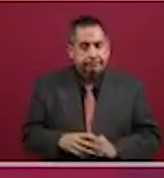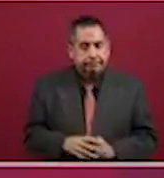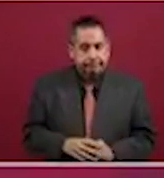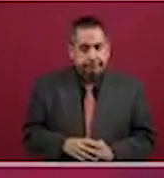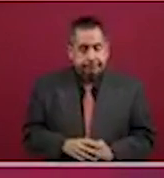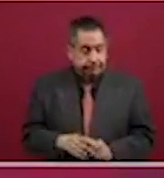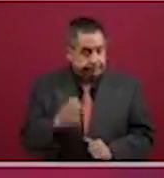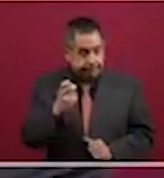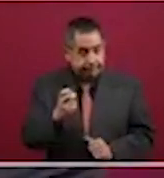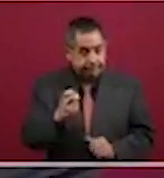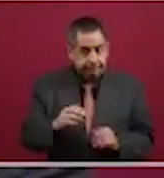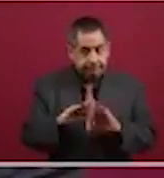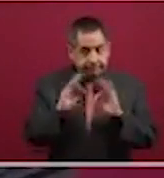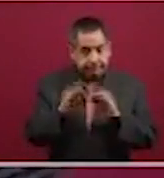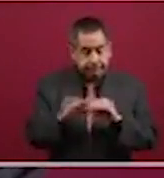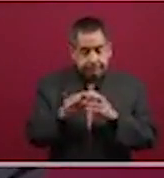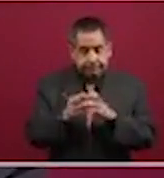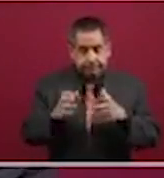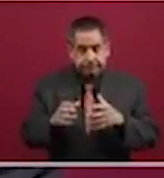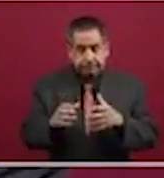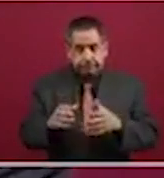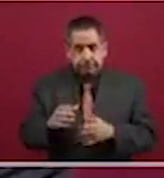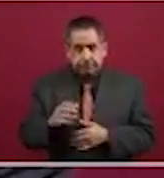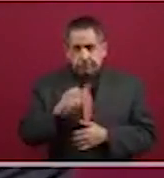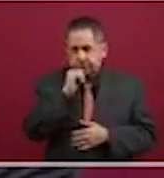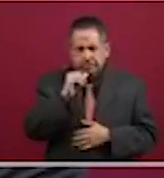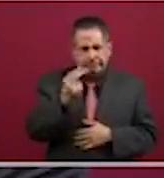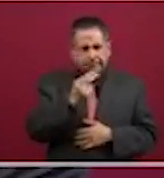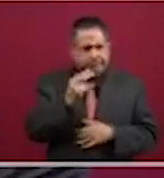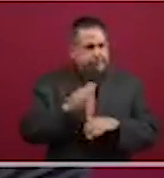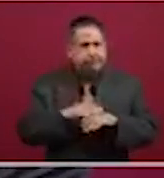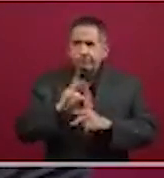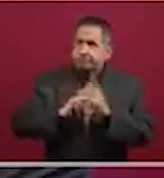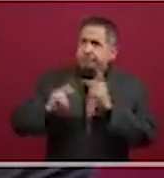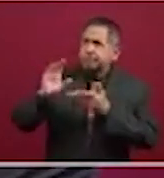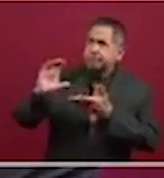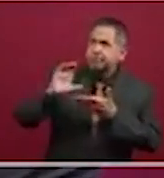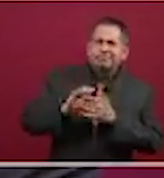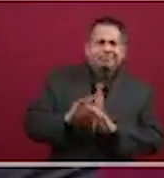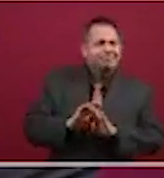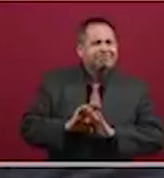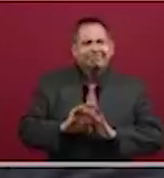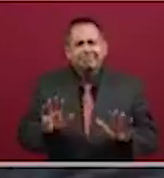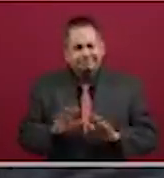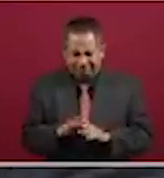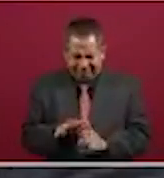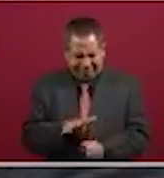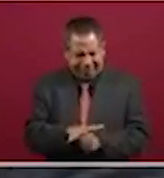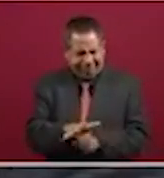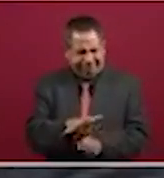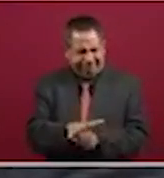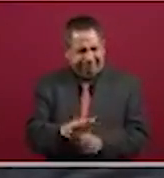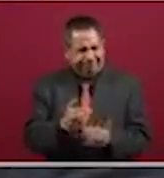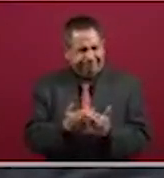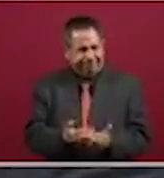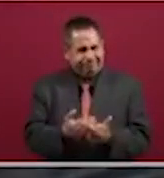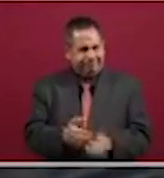de esa manera no necesitamos no tratar de este deuda